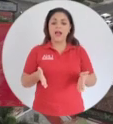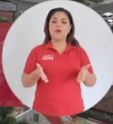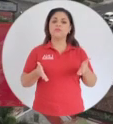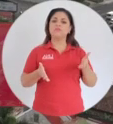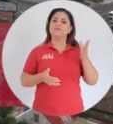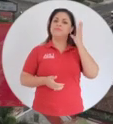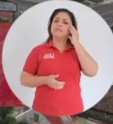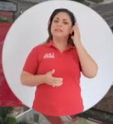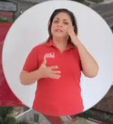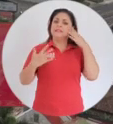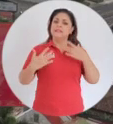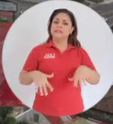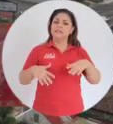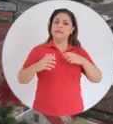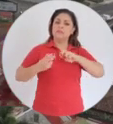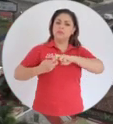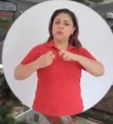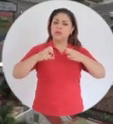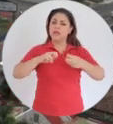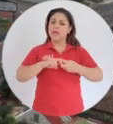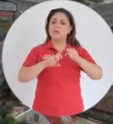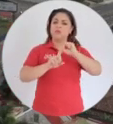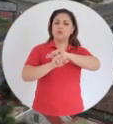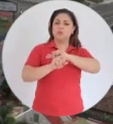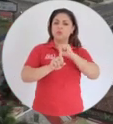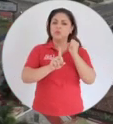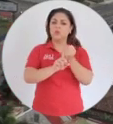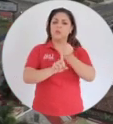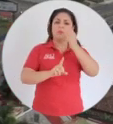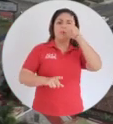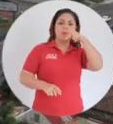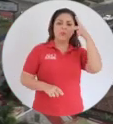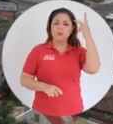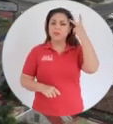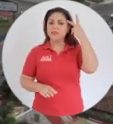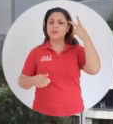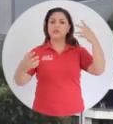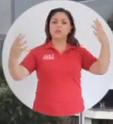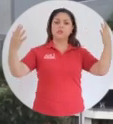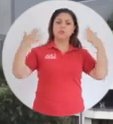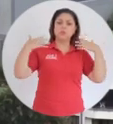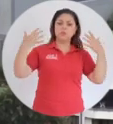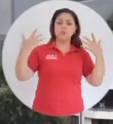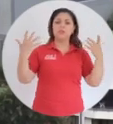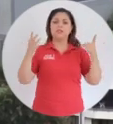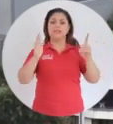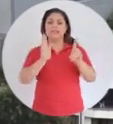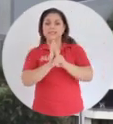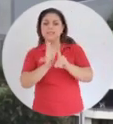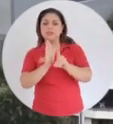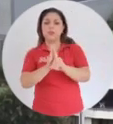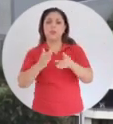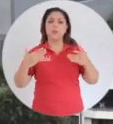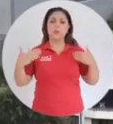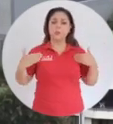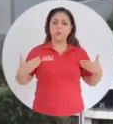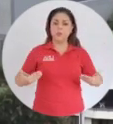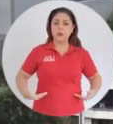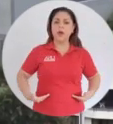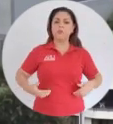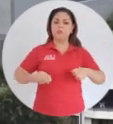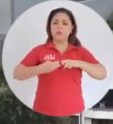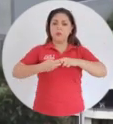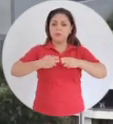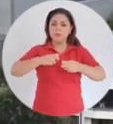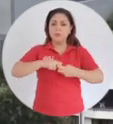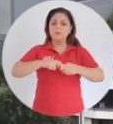nunca también esta problemática sociopolítica, ecológica, de derechos humanos y